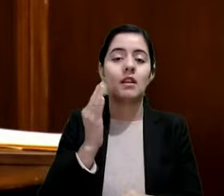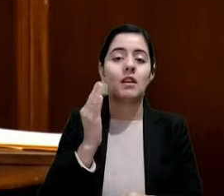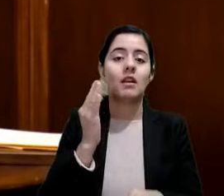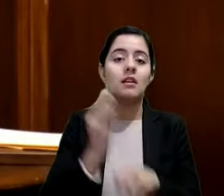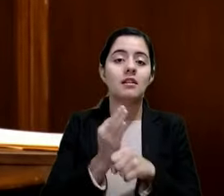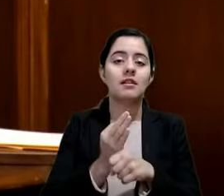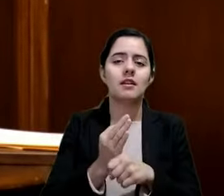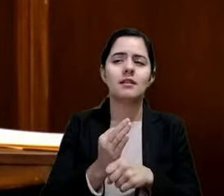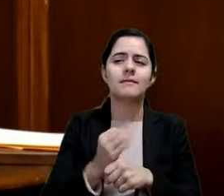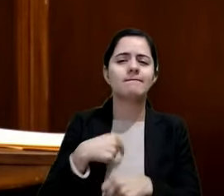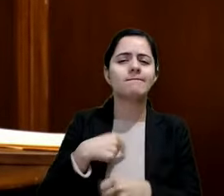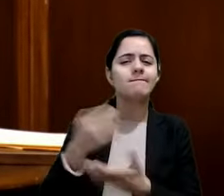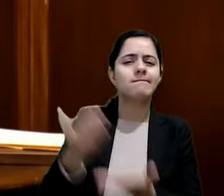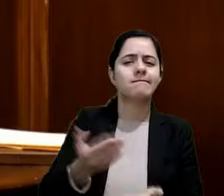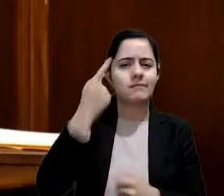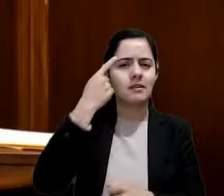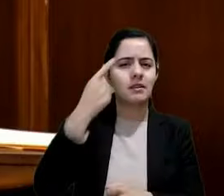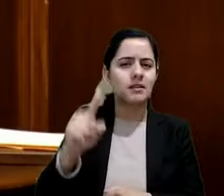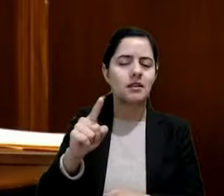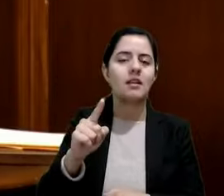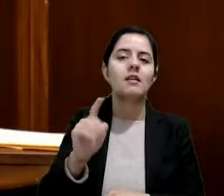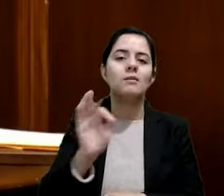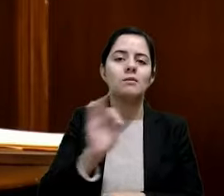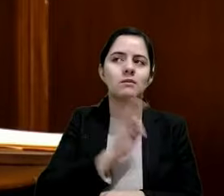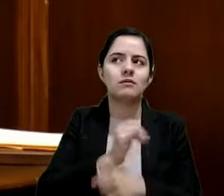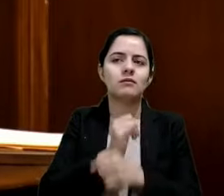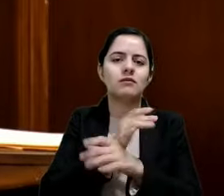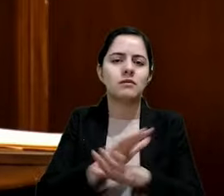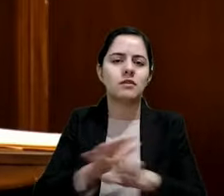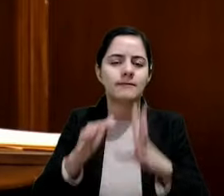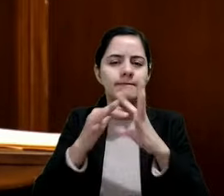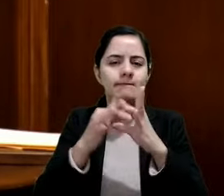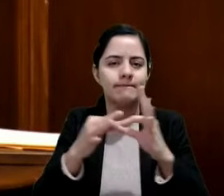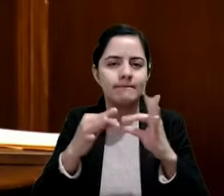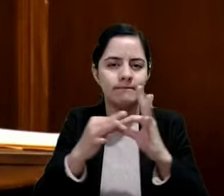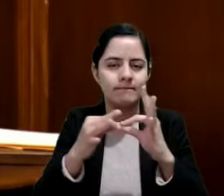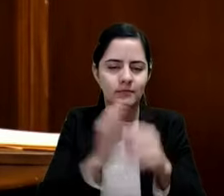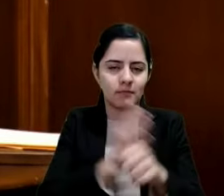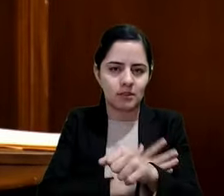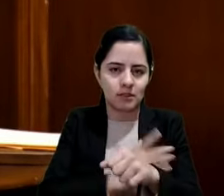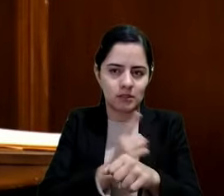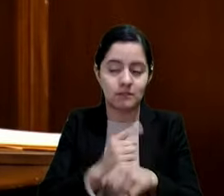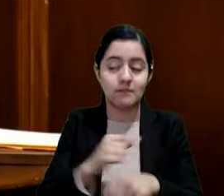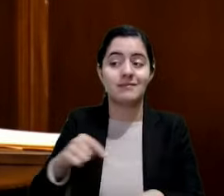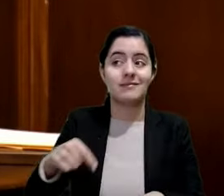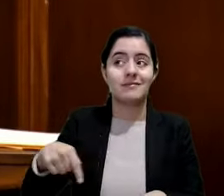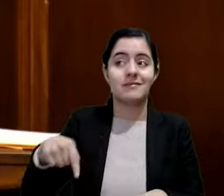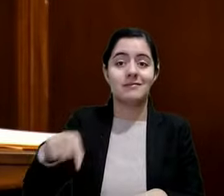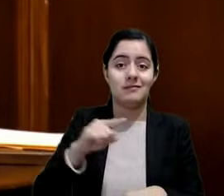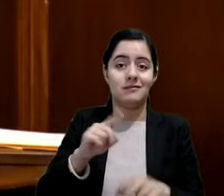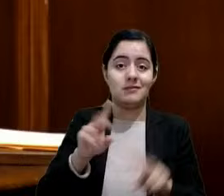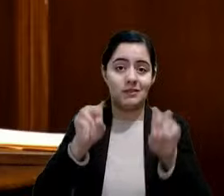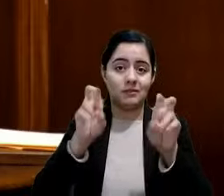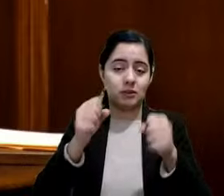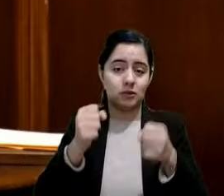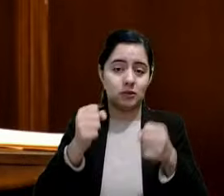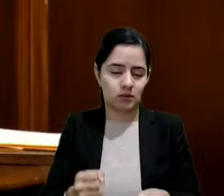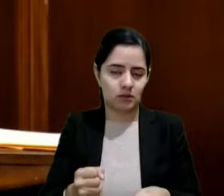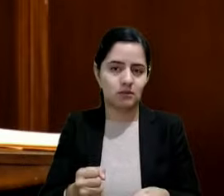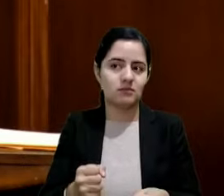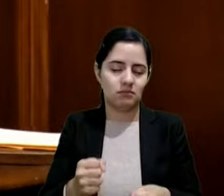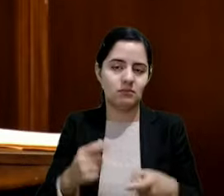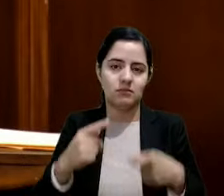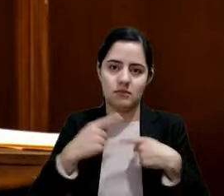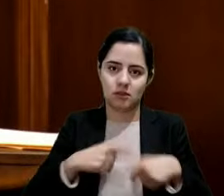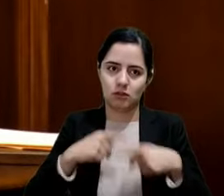un ejercicio de transparencia y rendición de cuentas. La seguridad es la principal demanda de las y